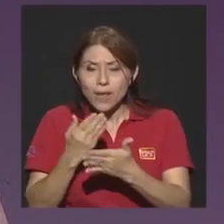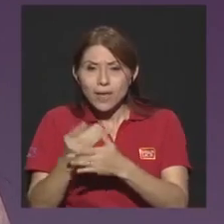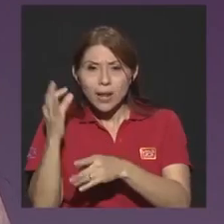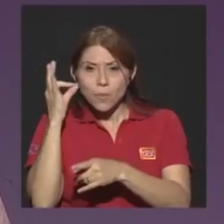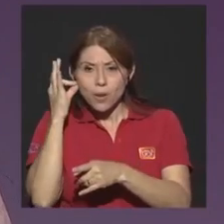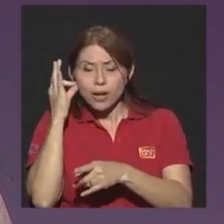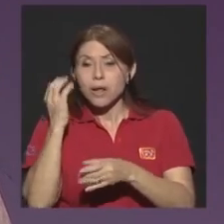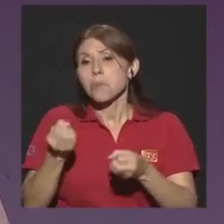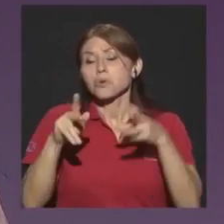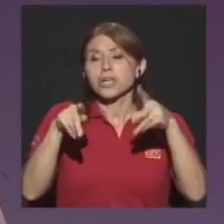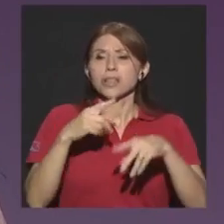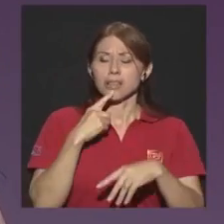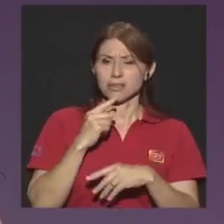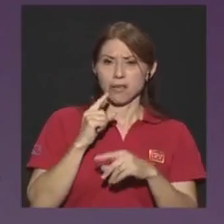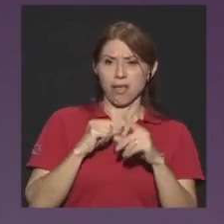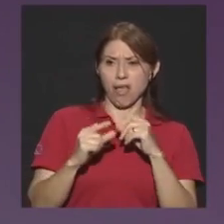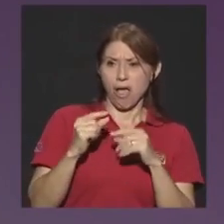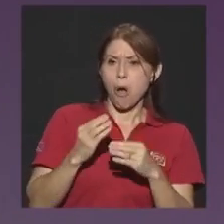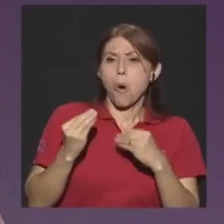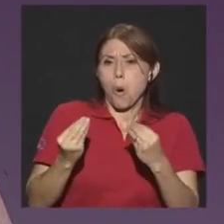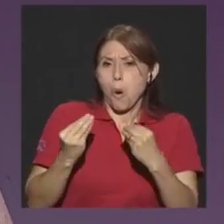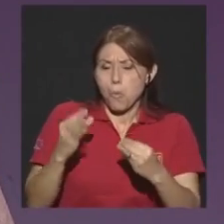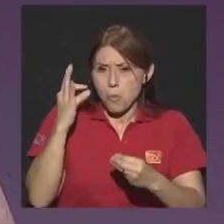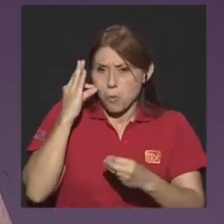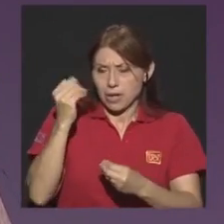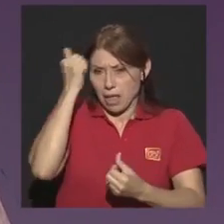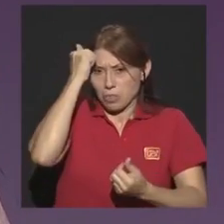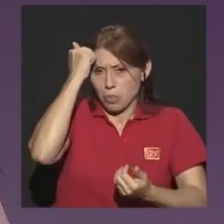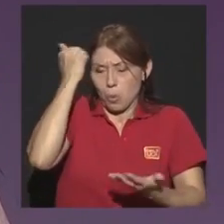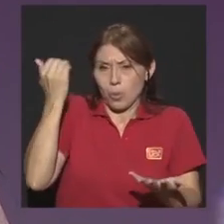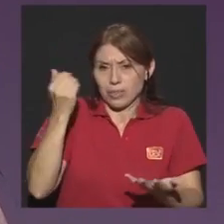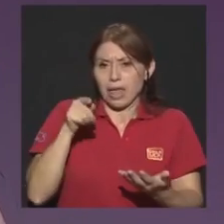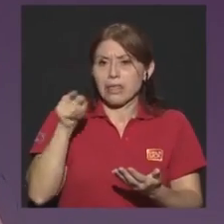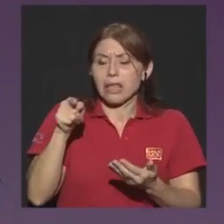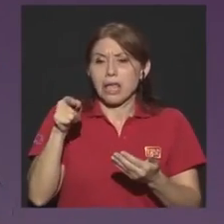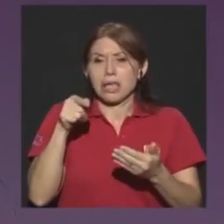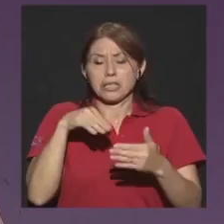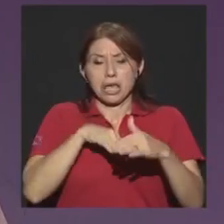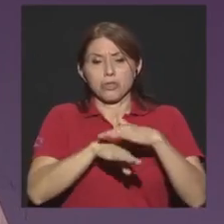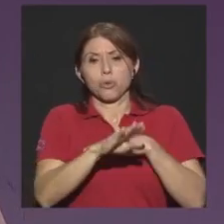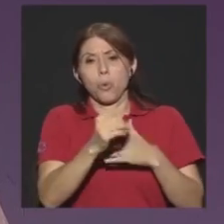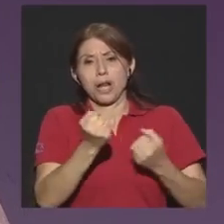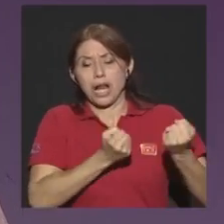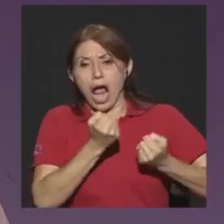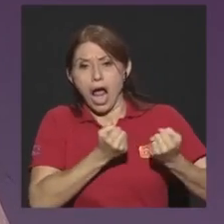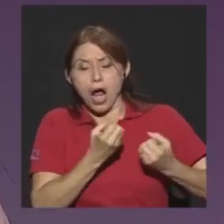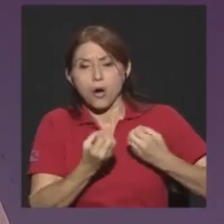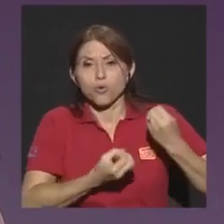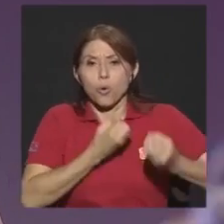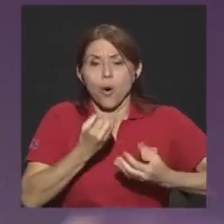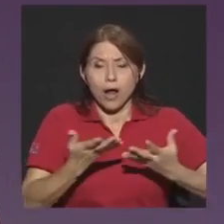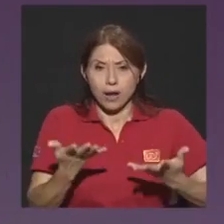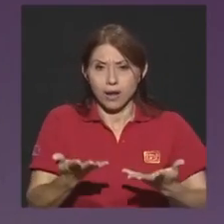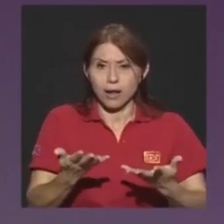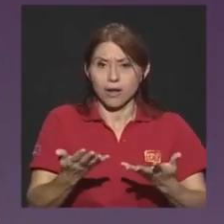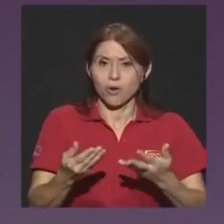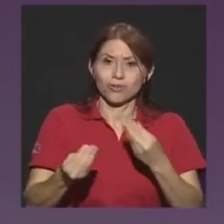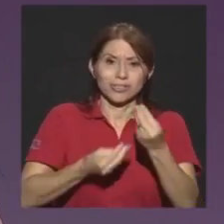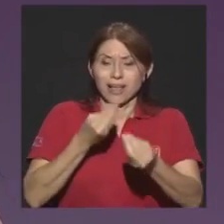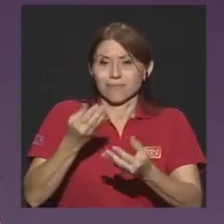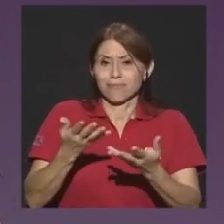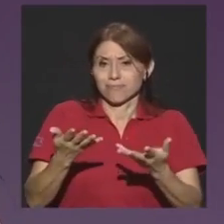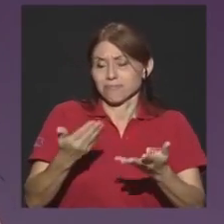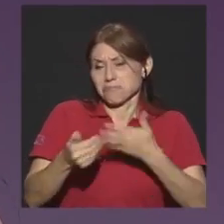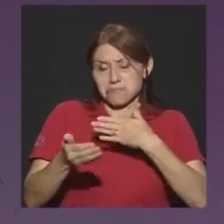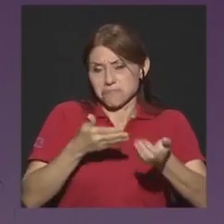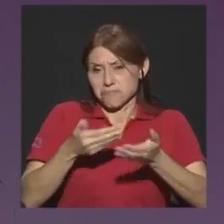de haberse metido, o que le diera un ride en carro, o bueno, en fin, reunirse, lo que fuera,